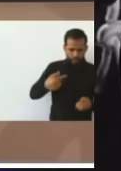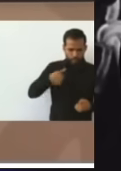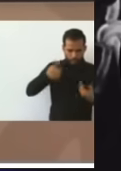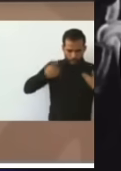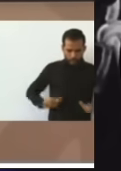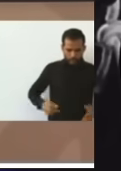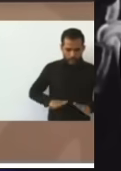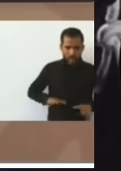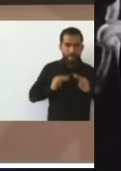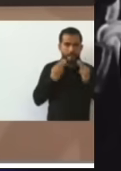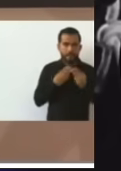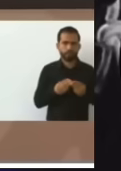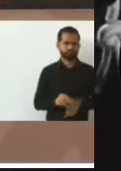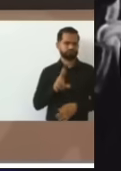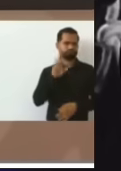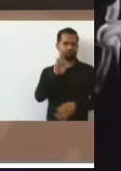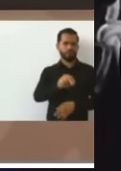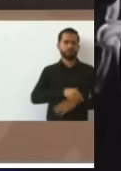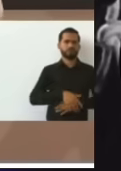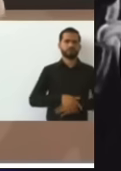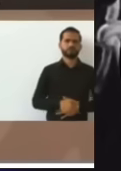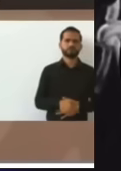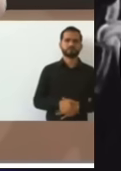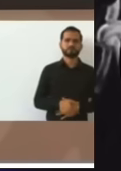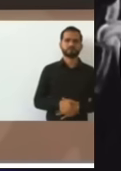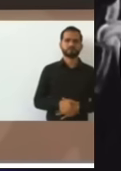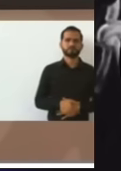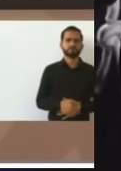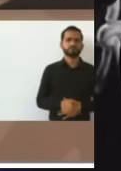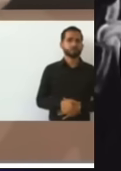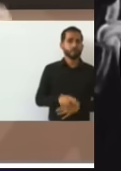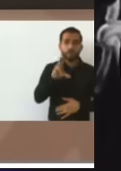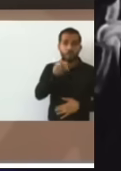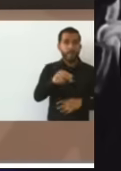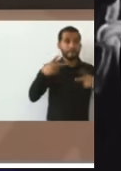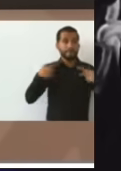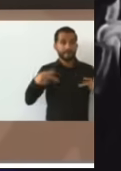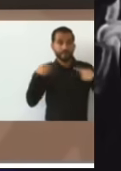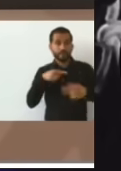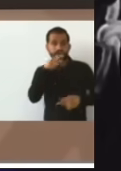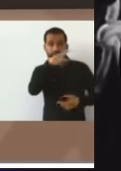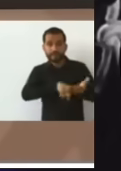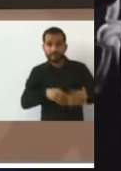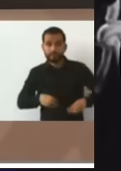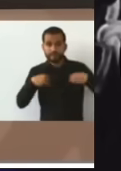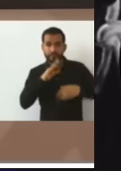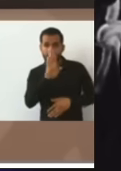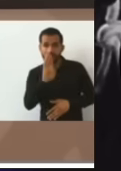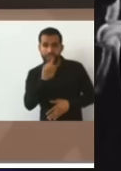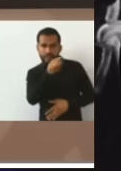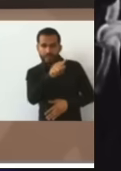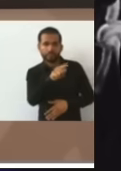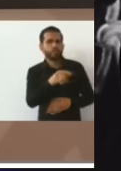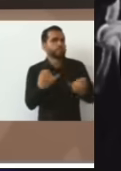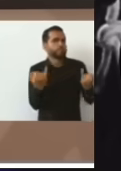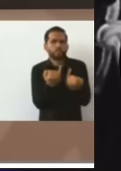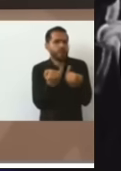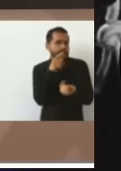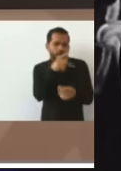No, no tenemos, ni los de Badiraguato. La gente de Badiraguato es